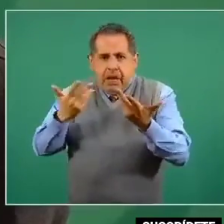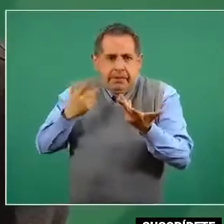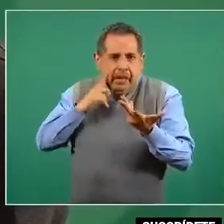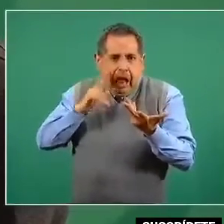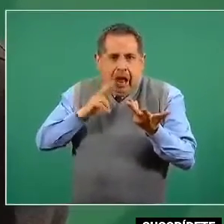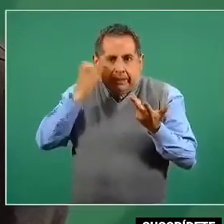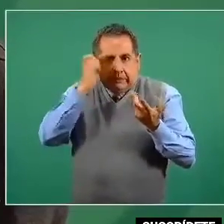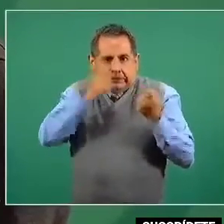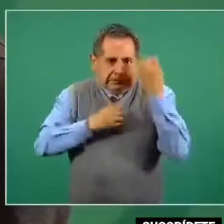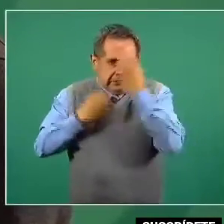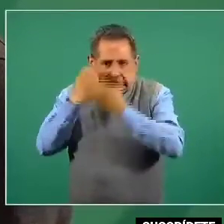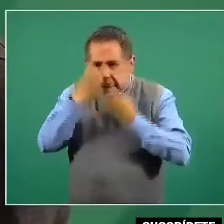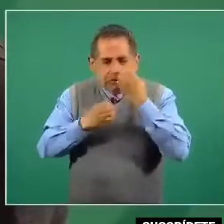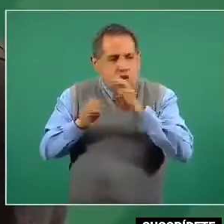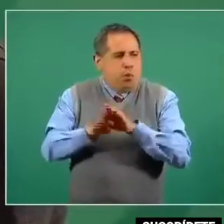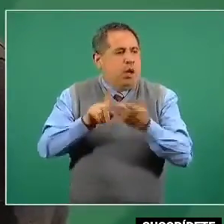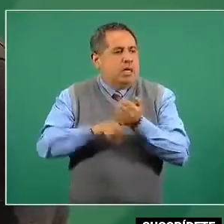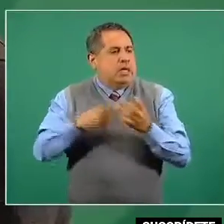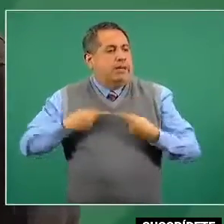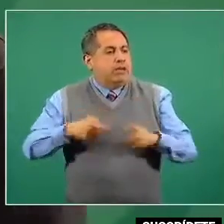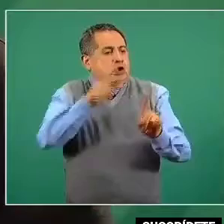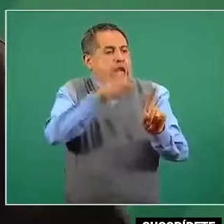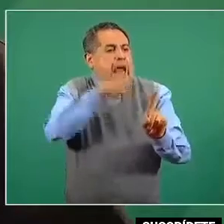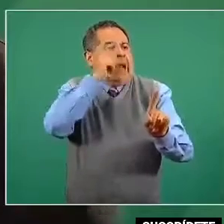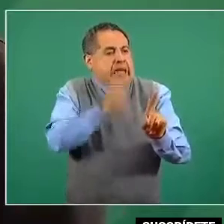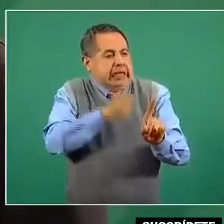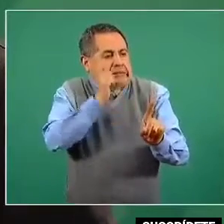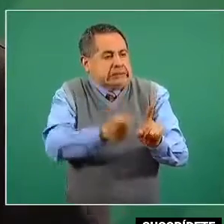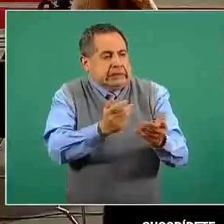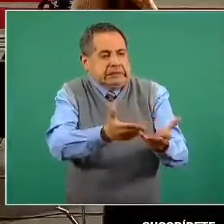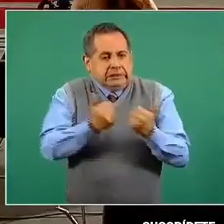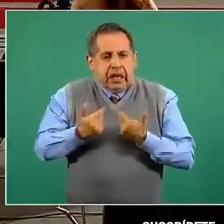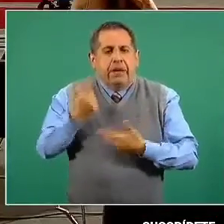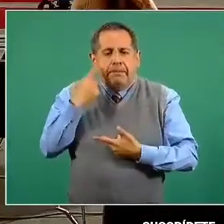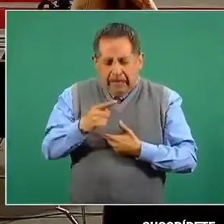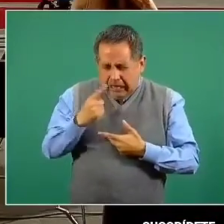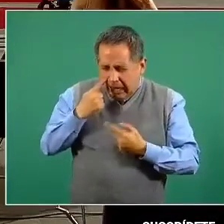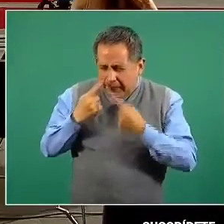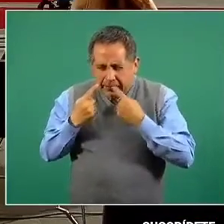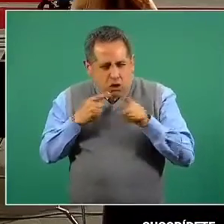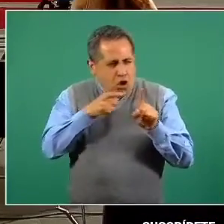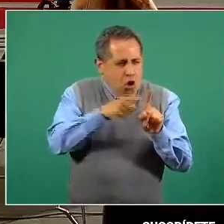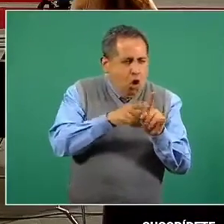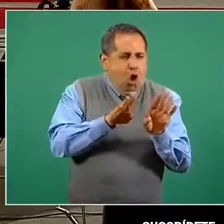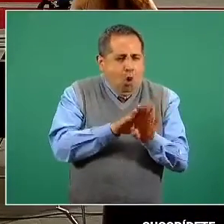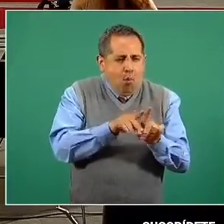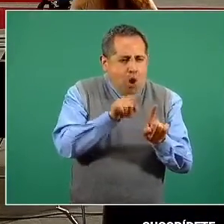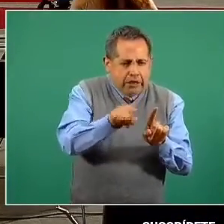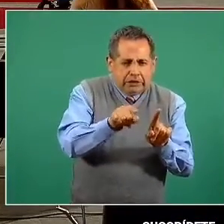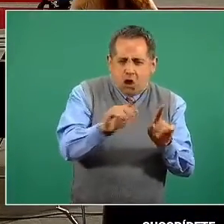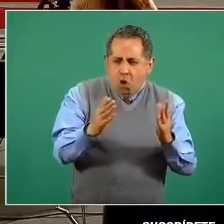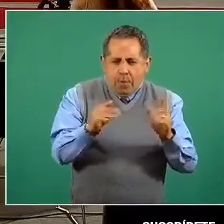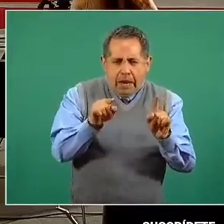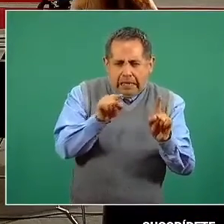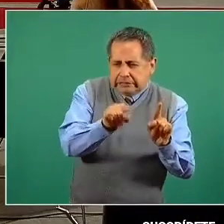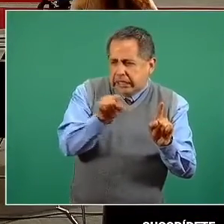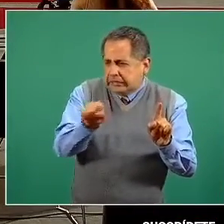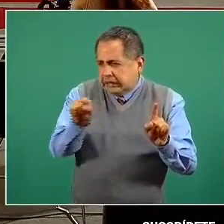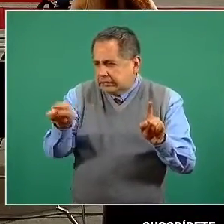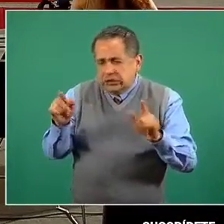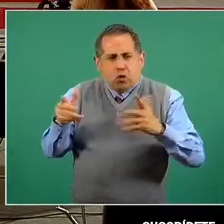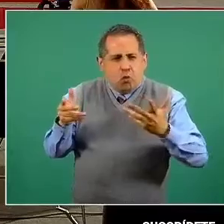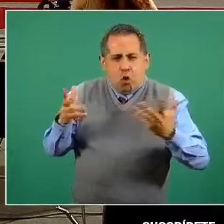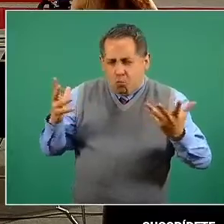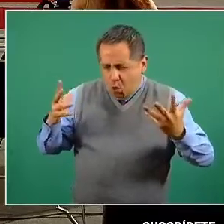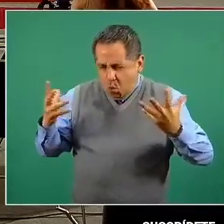de la persona que se identifica con la misma, para a través de la agrupación y estudios, digamos, más abarcantes,